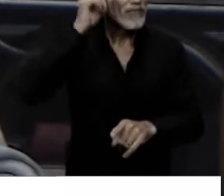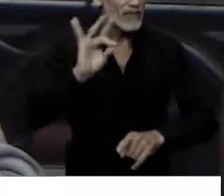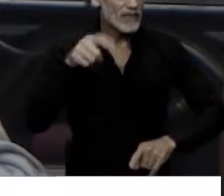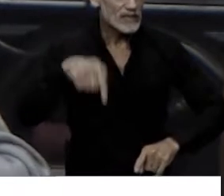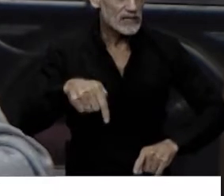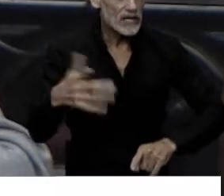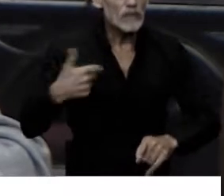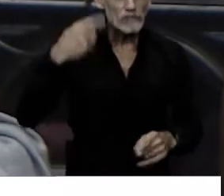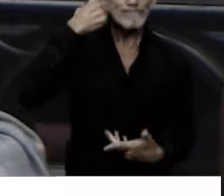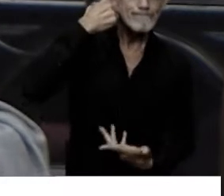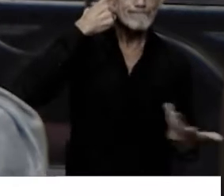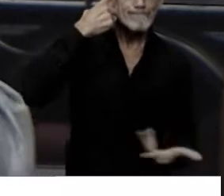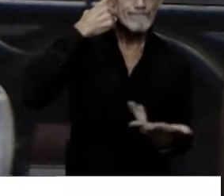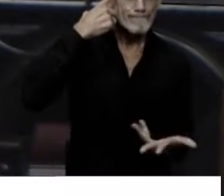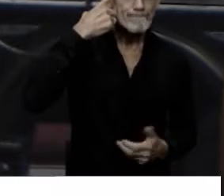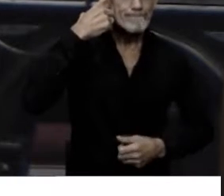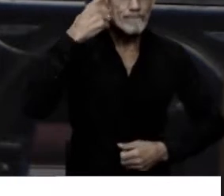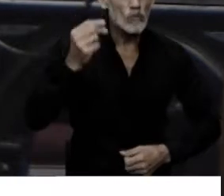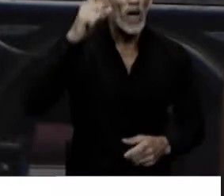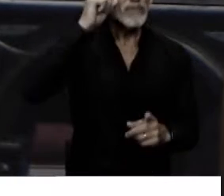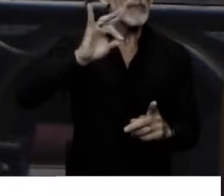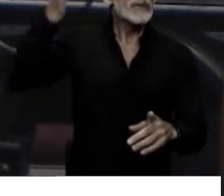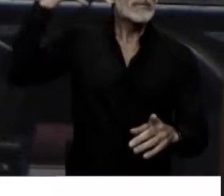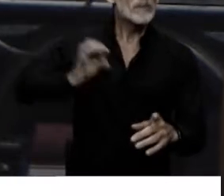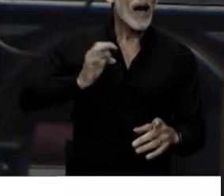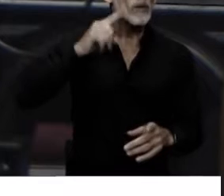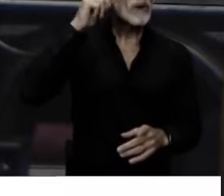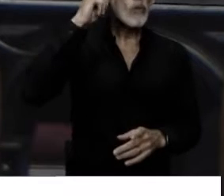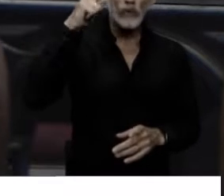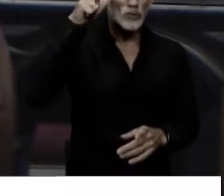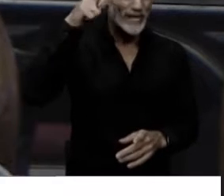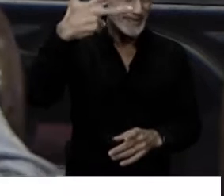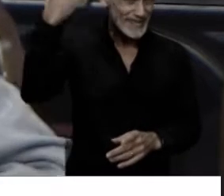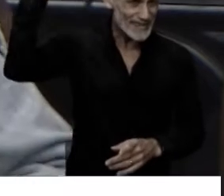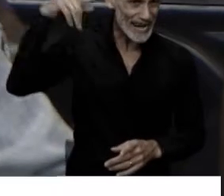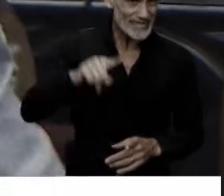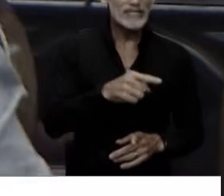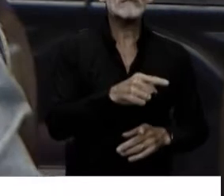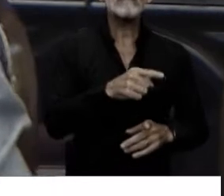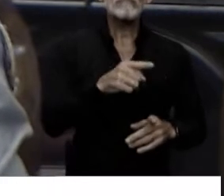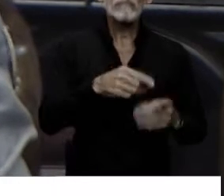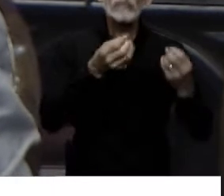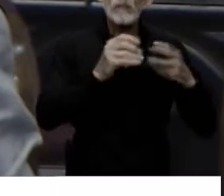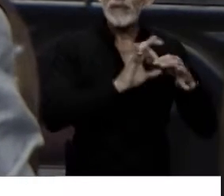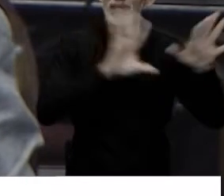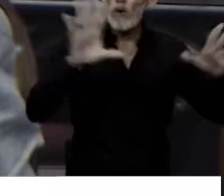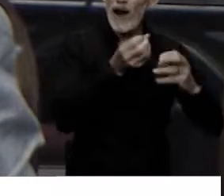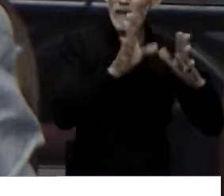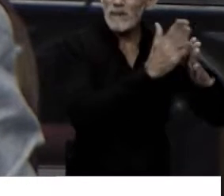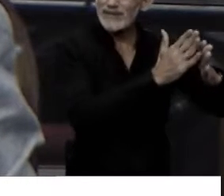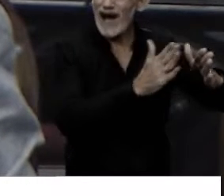diciembre, me pongo a pensar que un 10 de diciembre de 1983 empezamos la